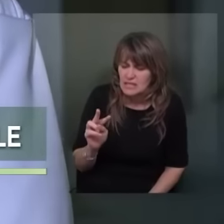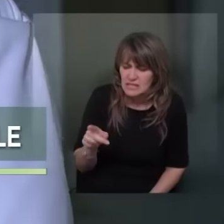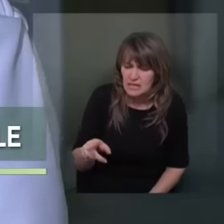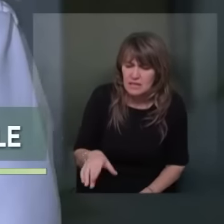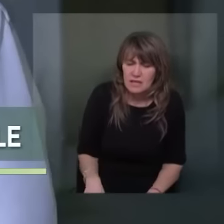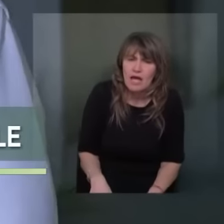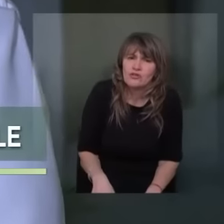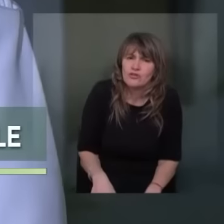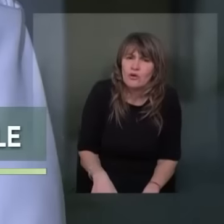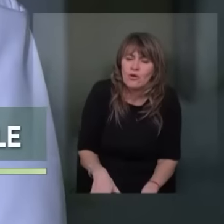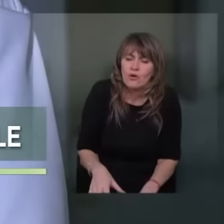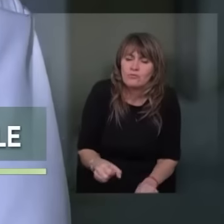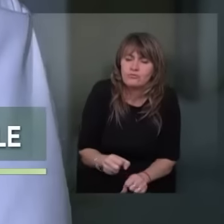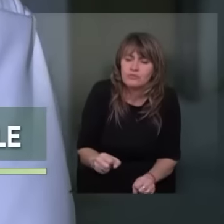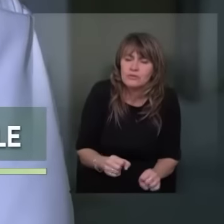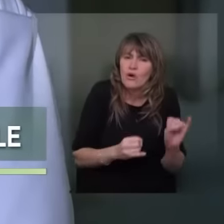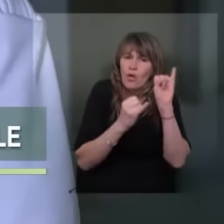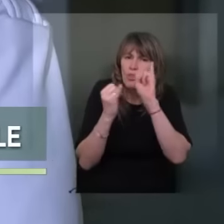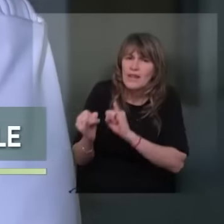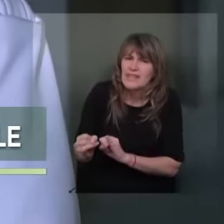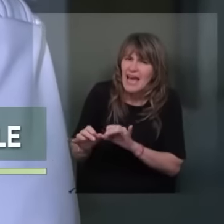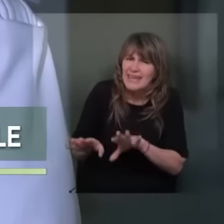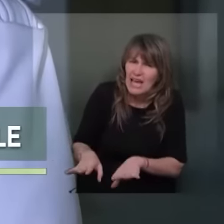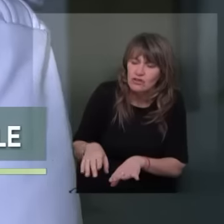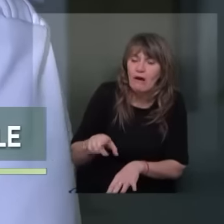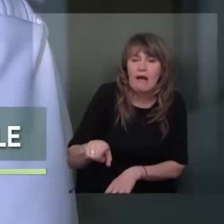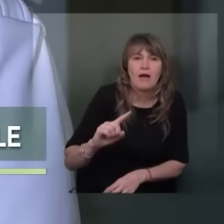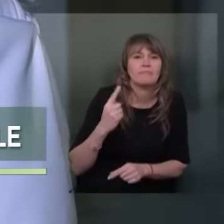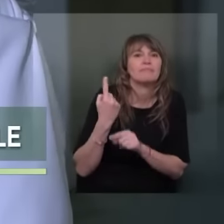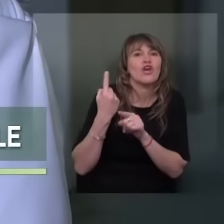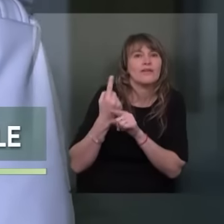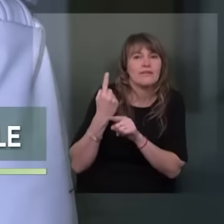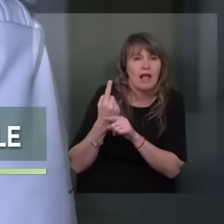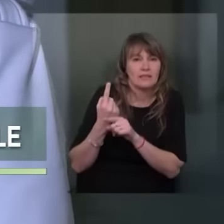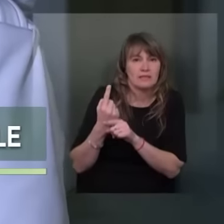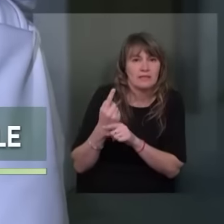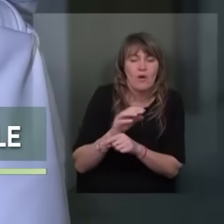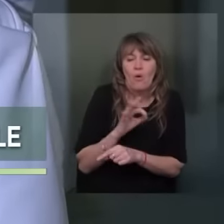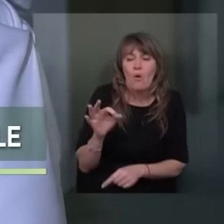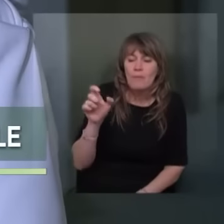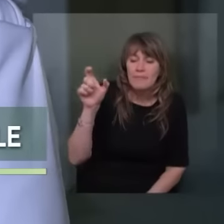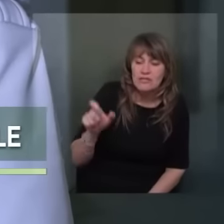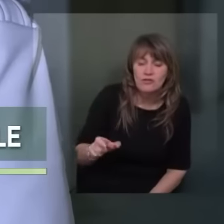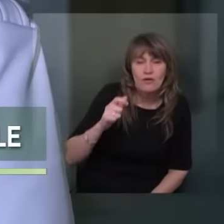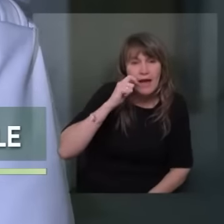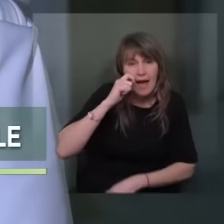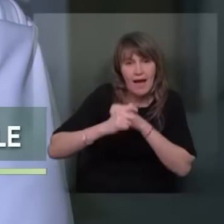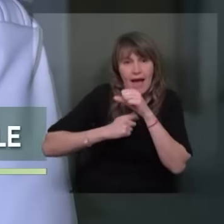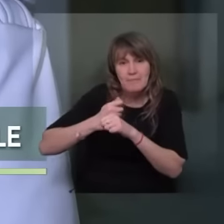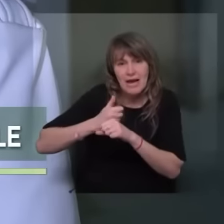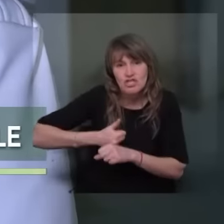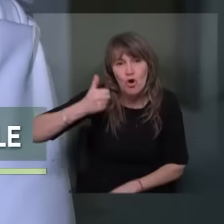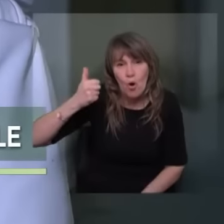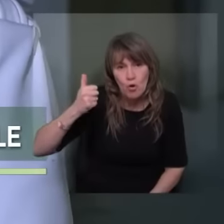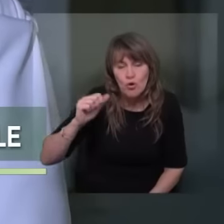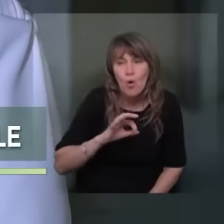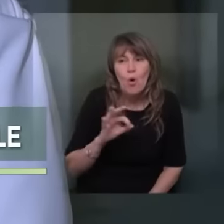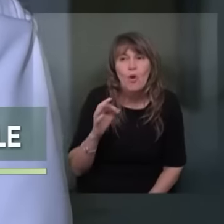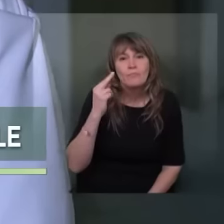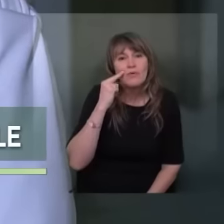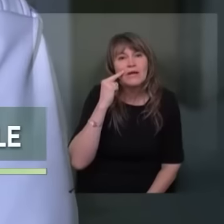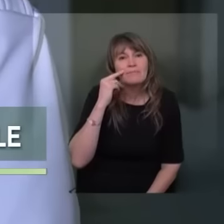movido durante todo el día por ejemplo para nosotros es prioridad o una persona mayor o que tiene problemas de Salud Mental o que